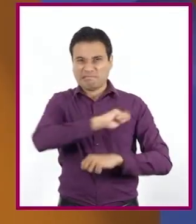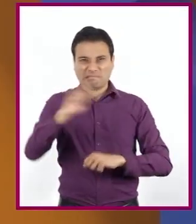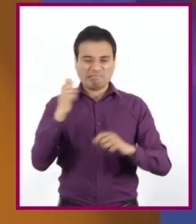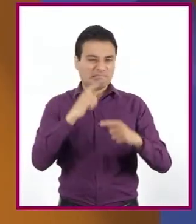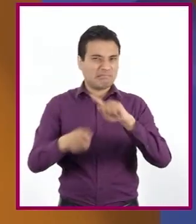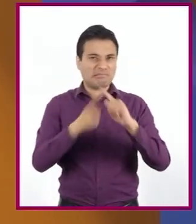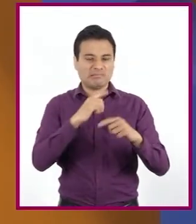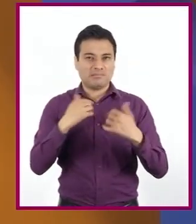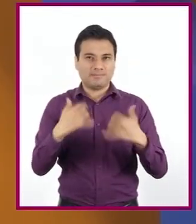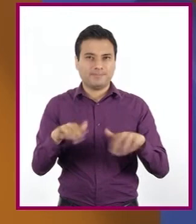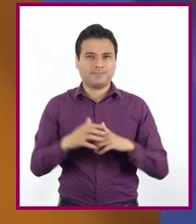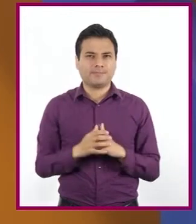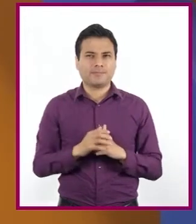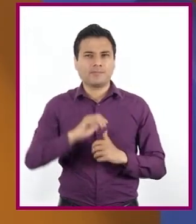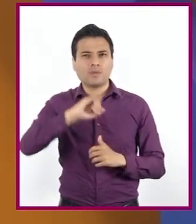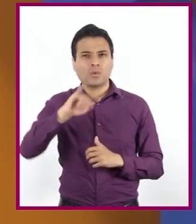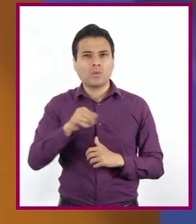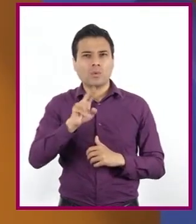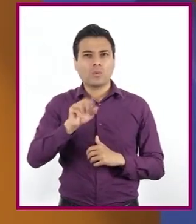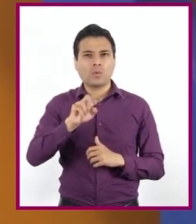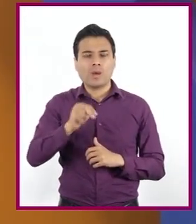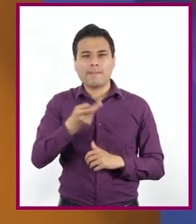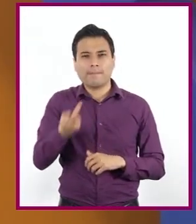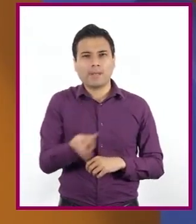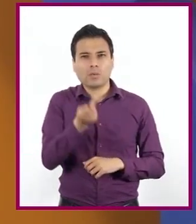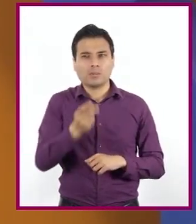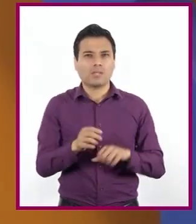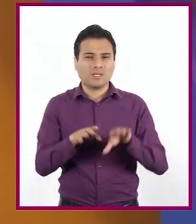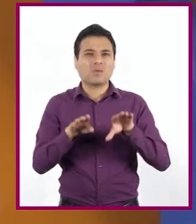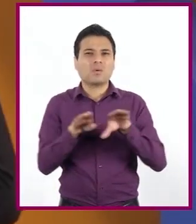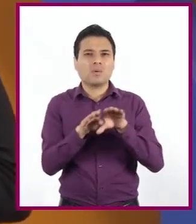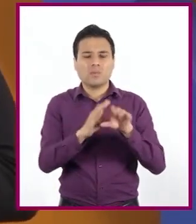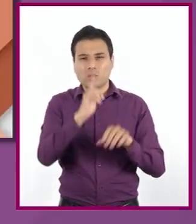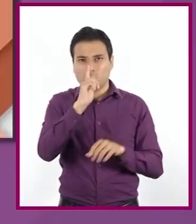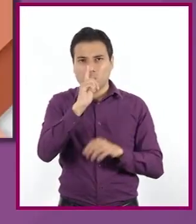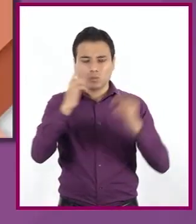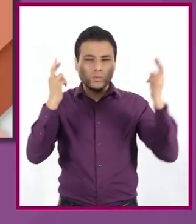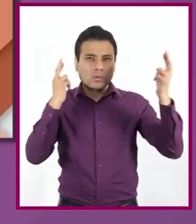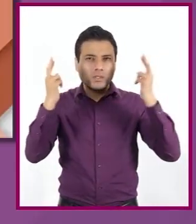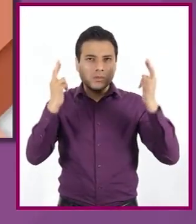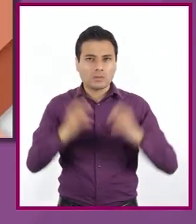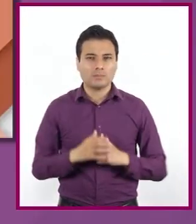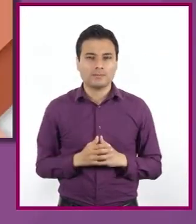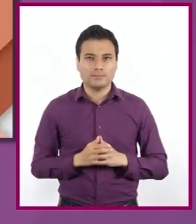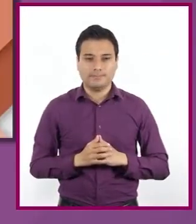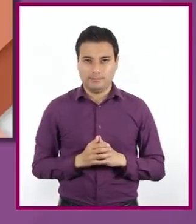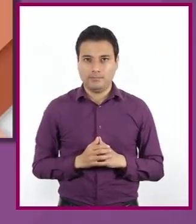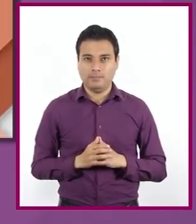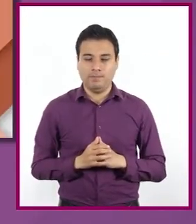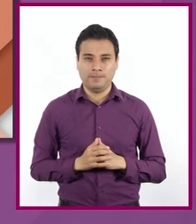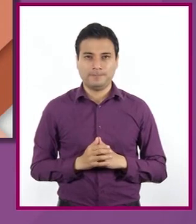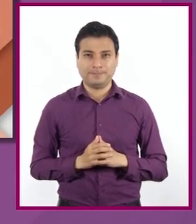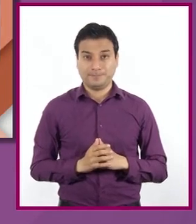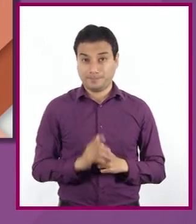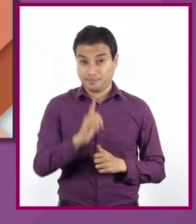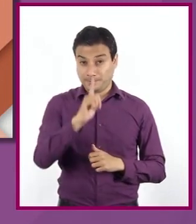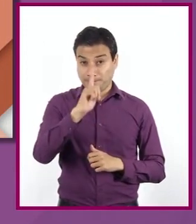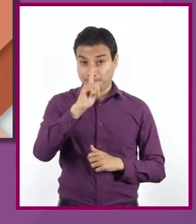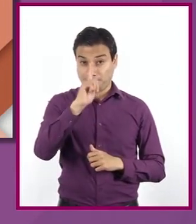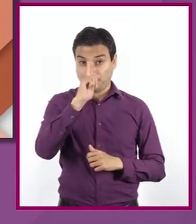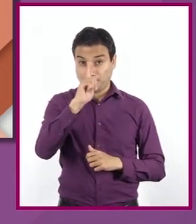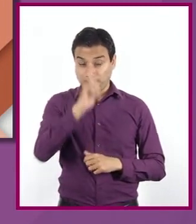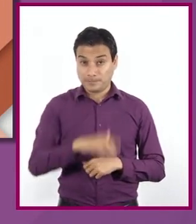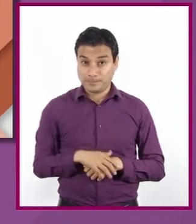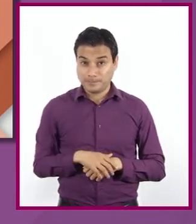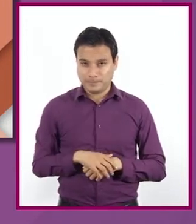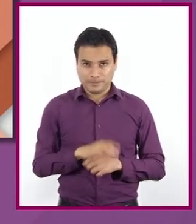que preguntó Juan sobre el sonido y la iluminación? La luz, en primer lugar, nos ayuda